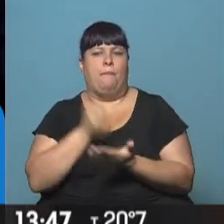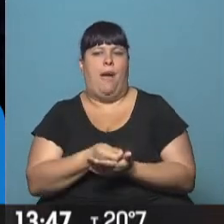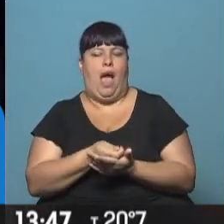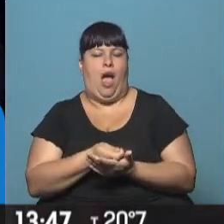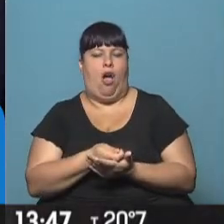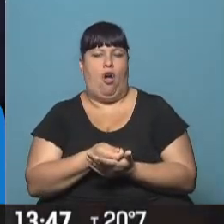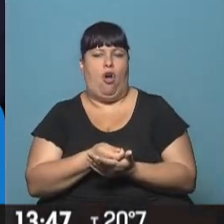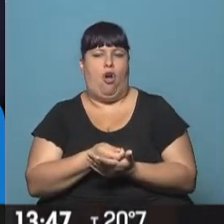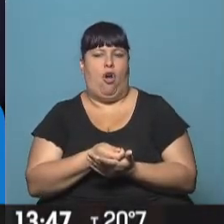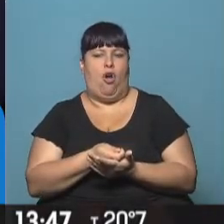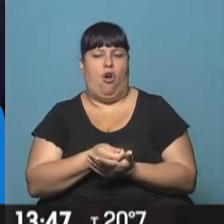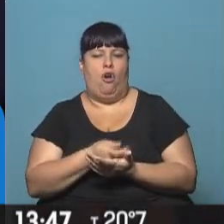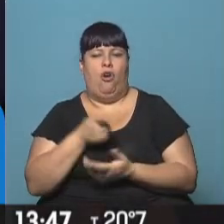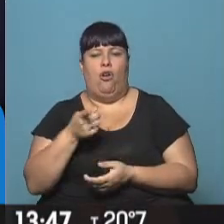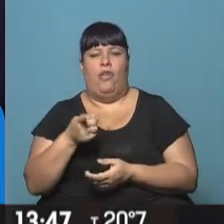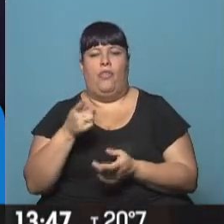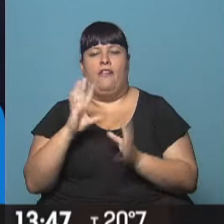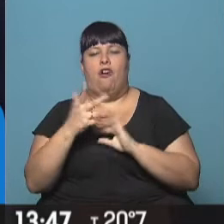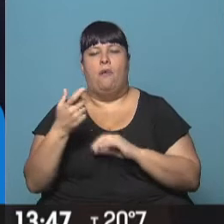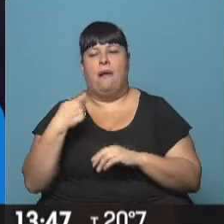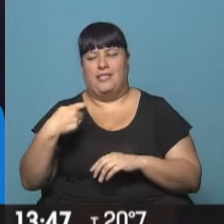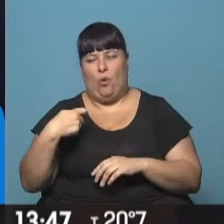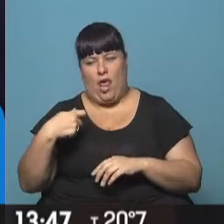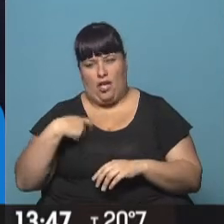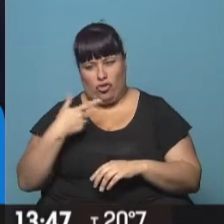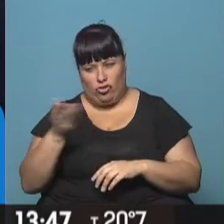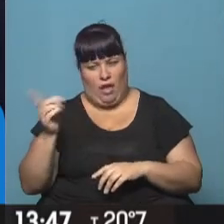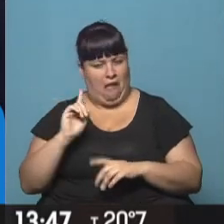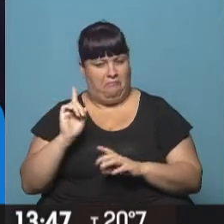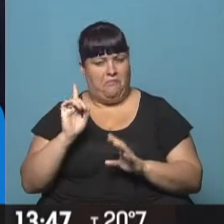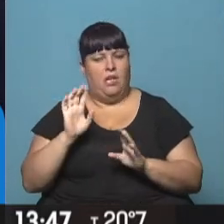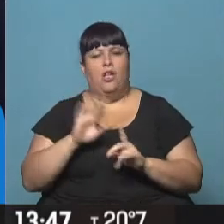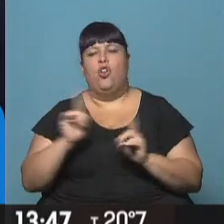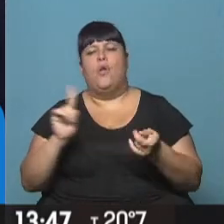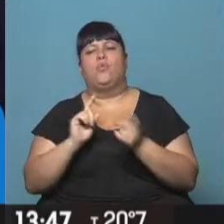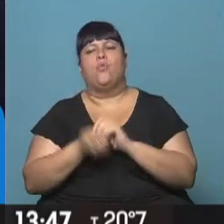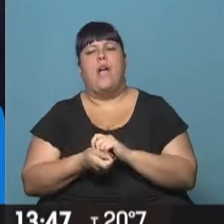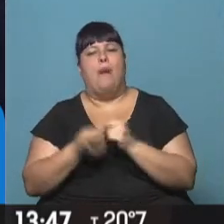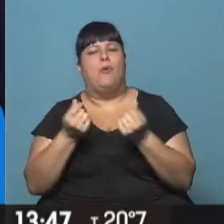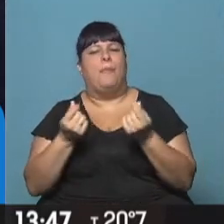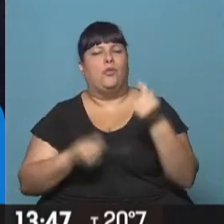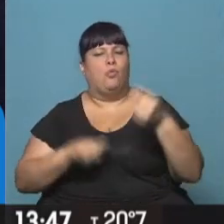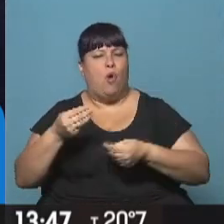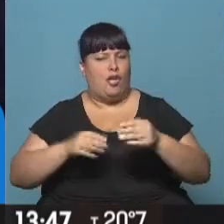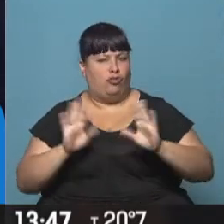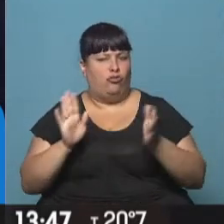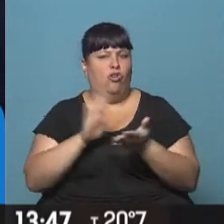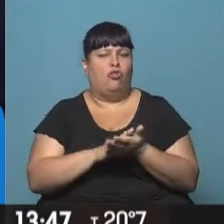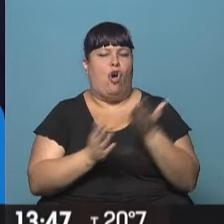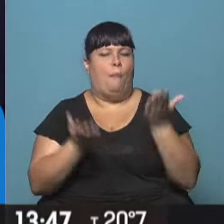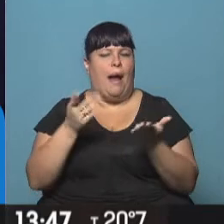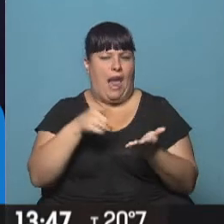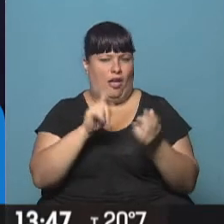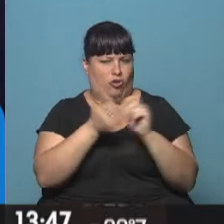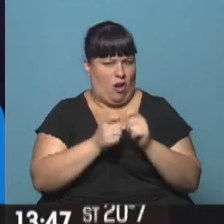pago de las prestaciones del sistema de seguridad social. No hay una modificación presupuestaria en línea con